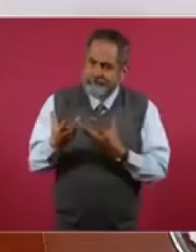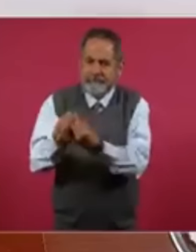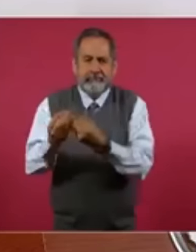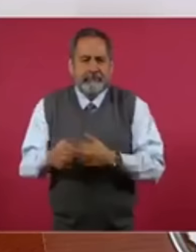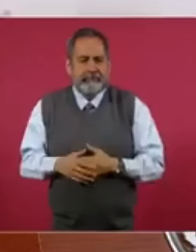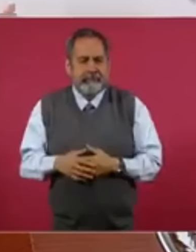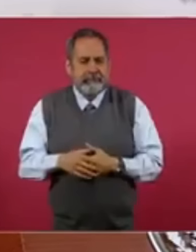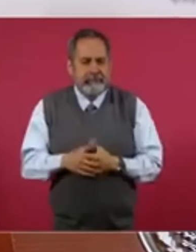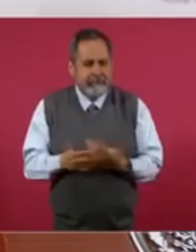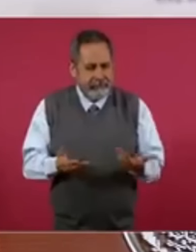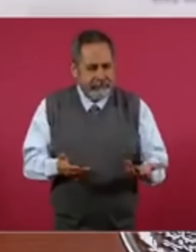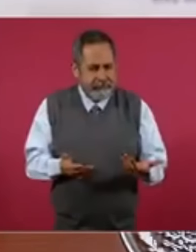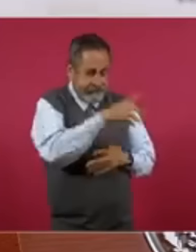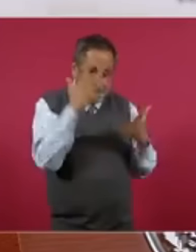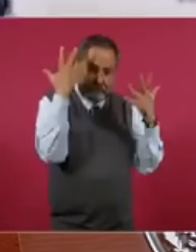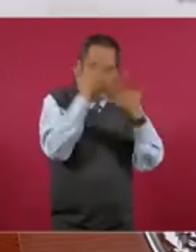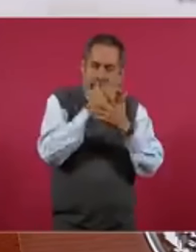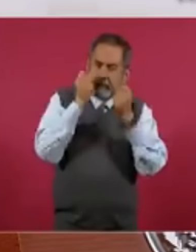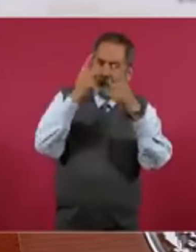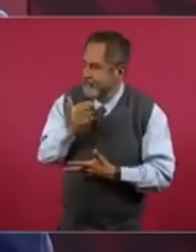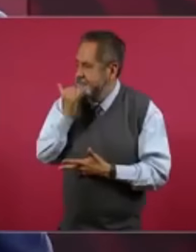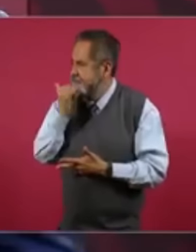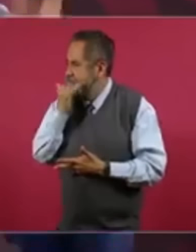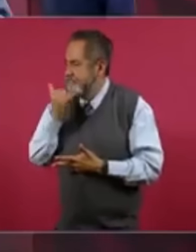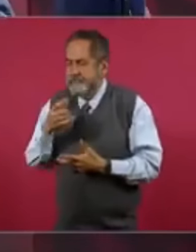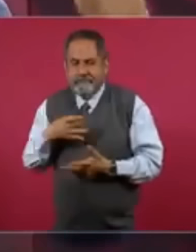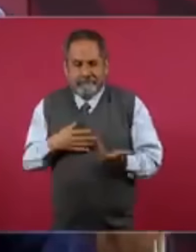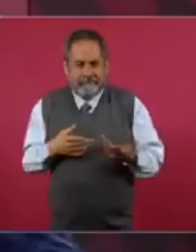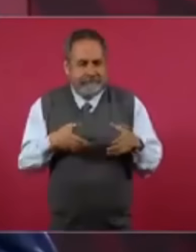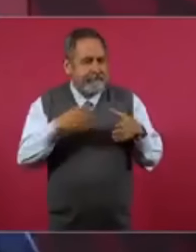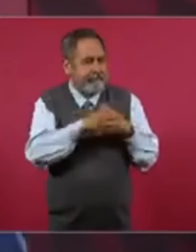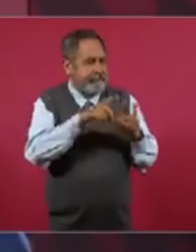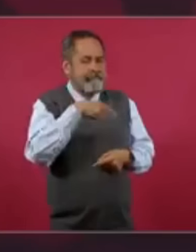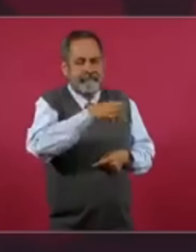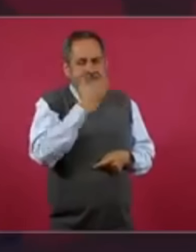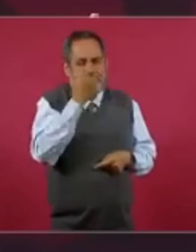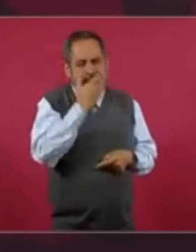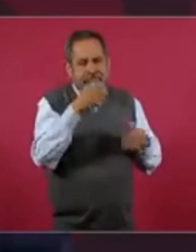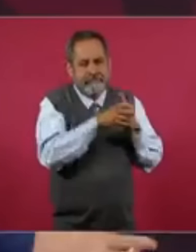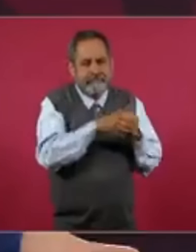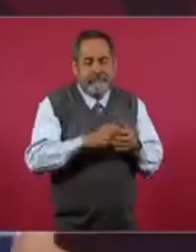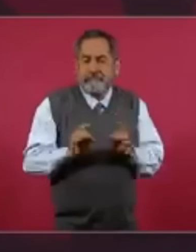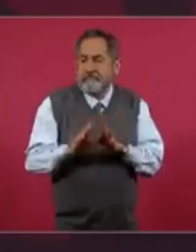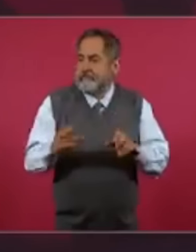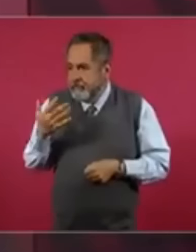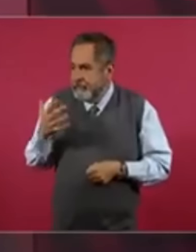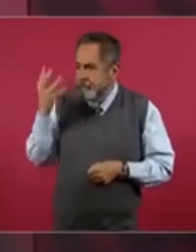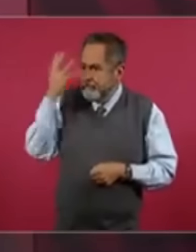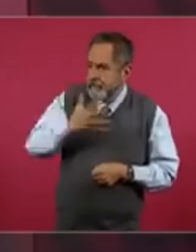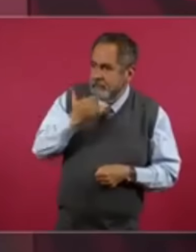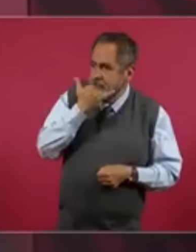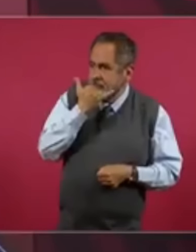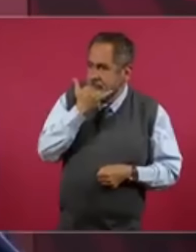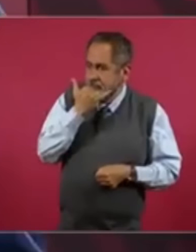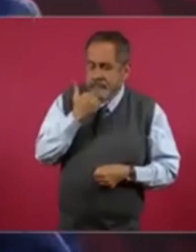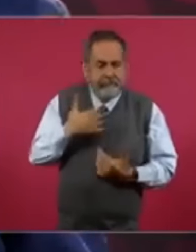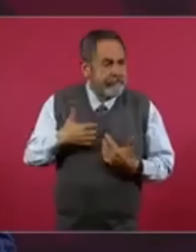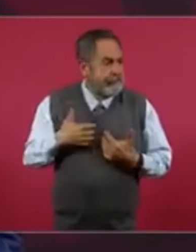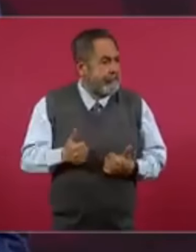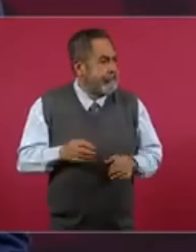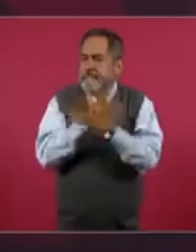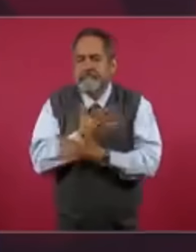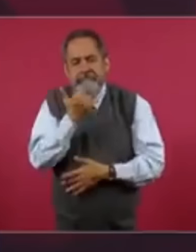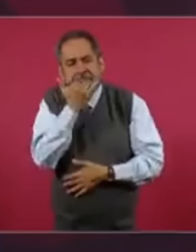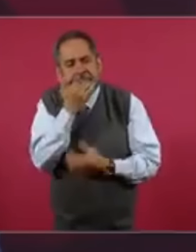¿Ustedes creen que no están sorprendidos los de arriba, los políticos tradicionales, con lo que sucedió? ¿No acaban de